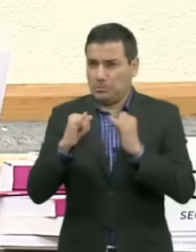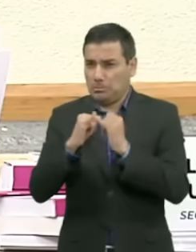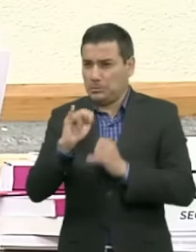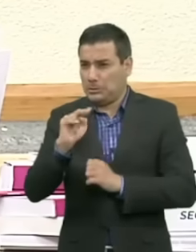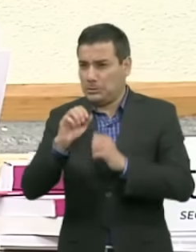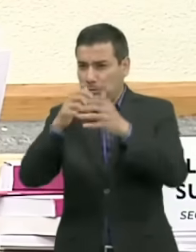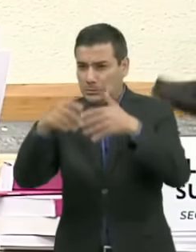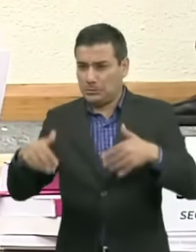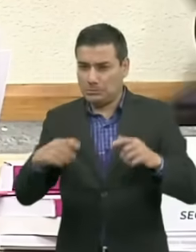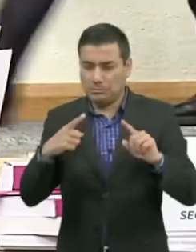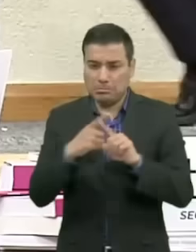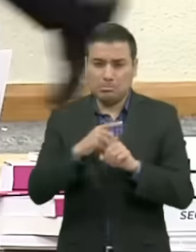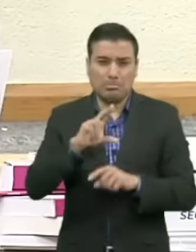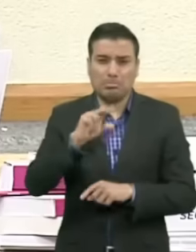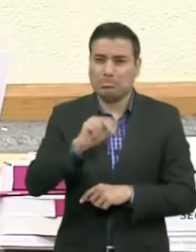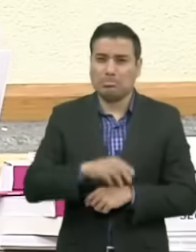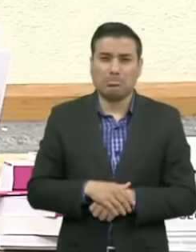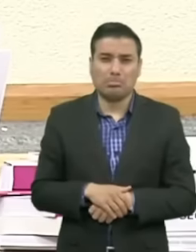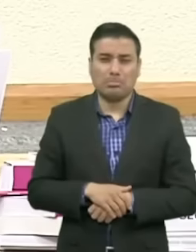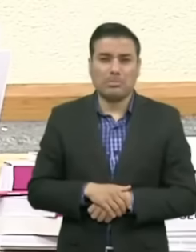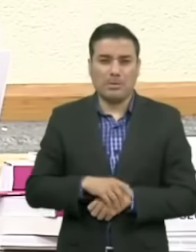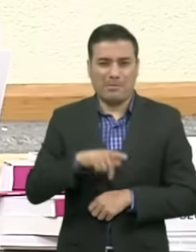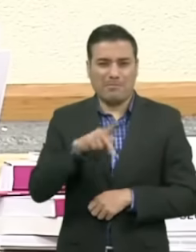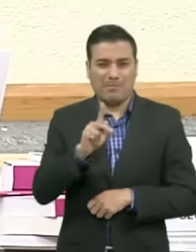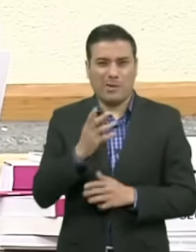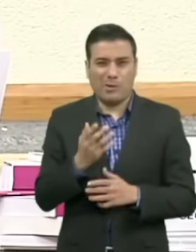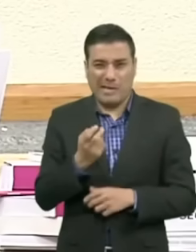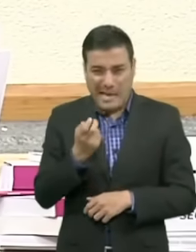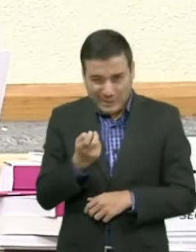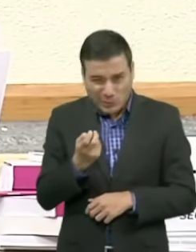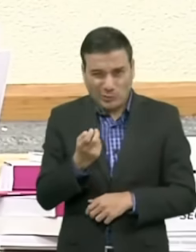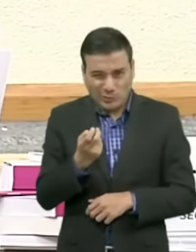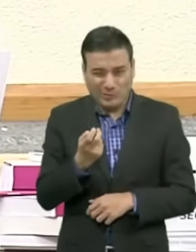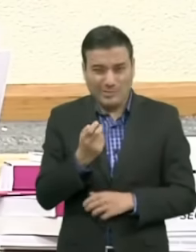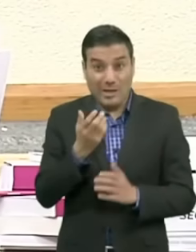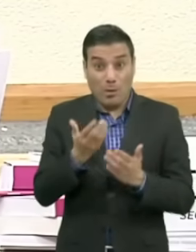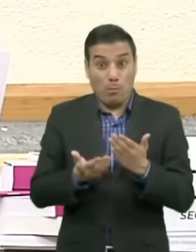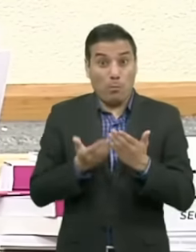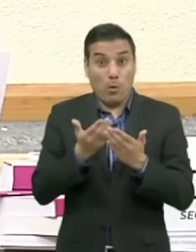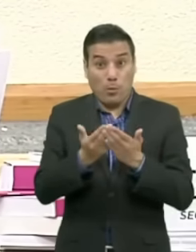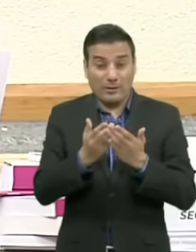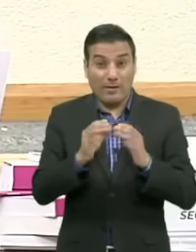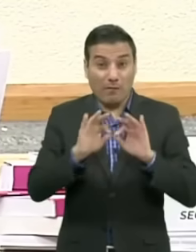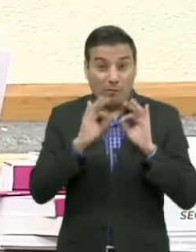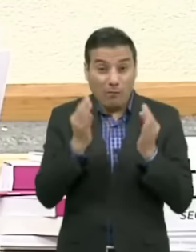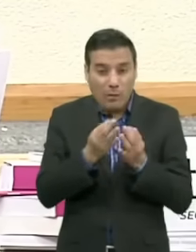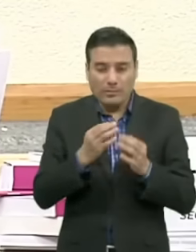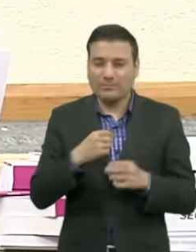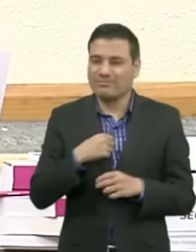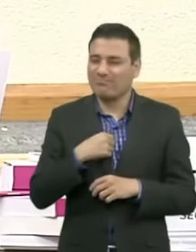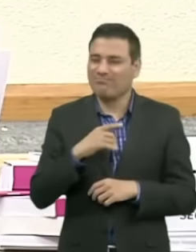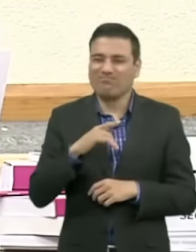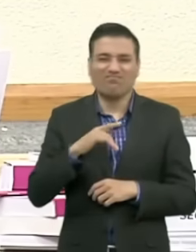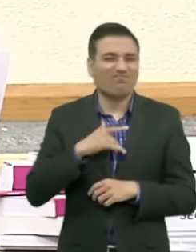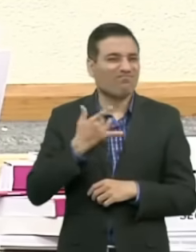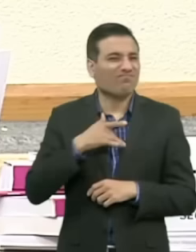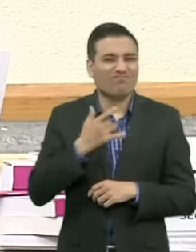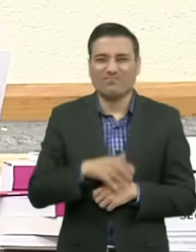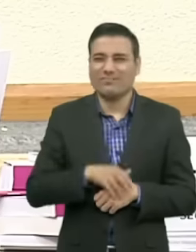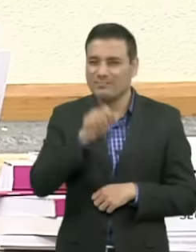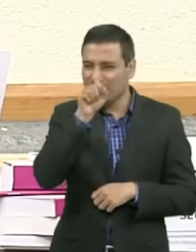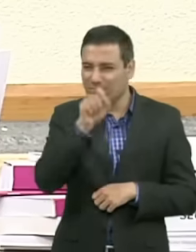comparto es la forma en la que se presentan estos dos casos en particular, porque tiene que ver con las mismas